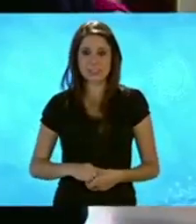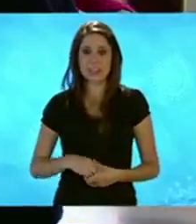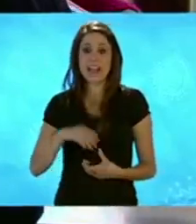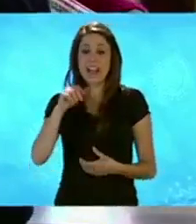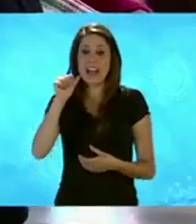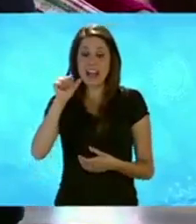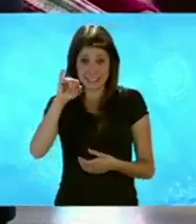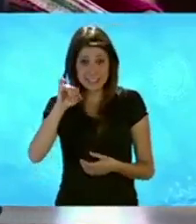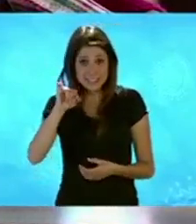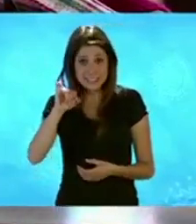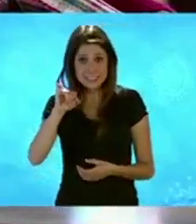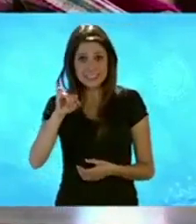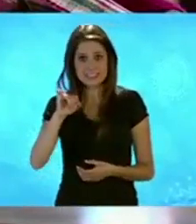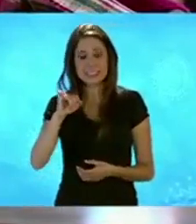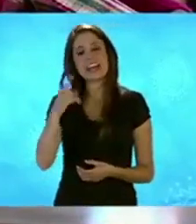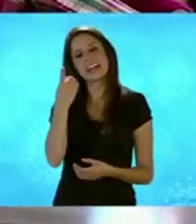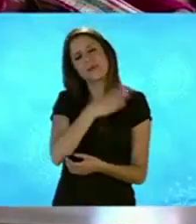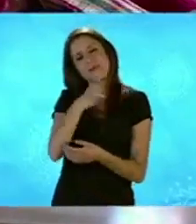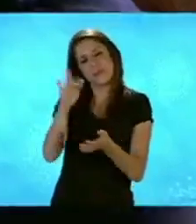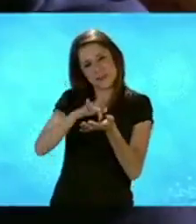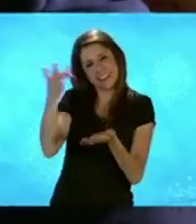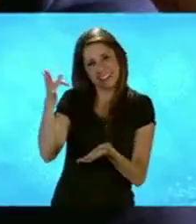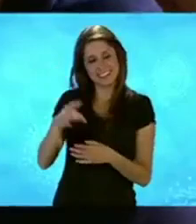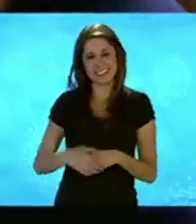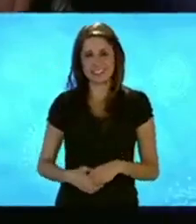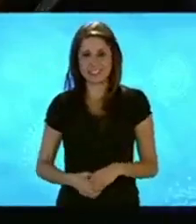Ah, sí. Ah, qué bueno, gracias.